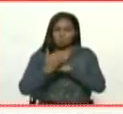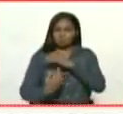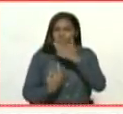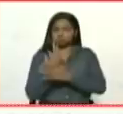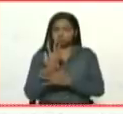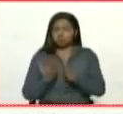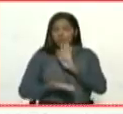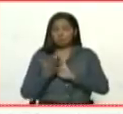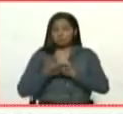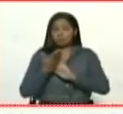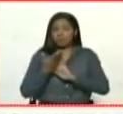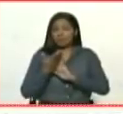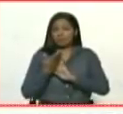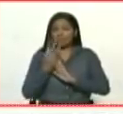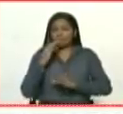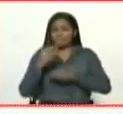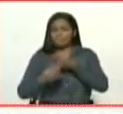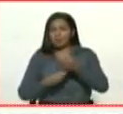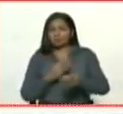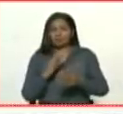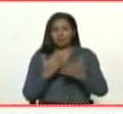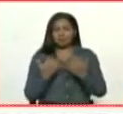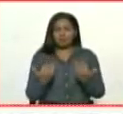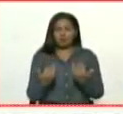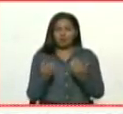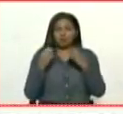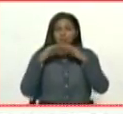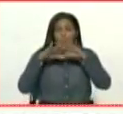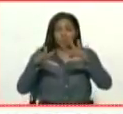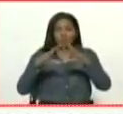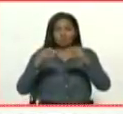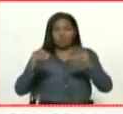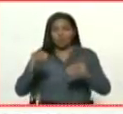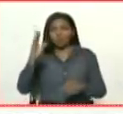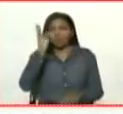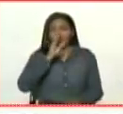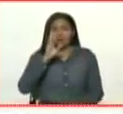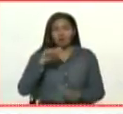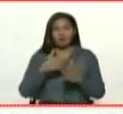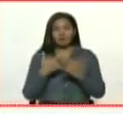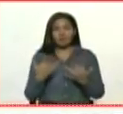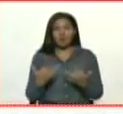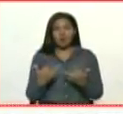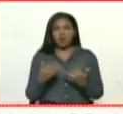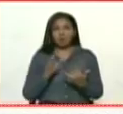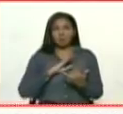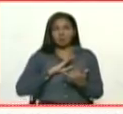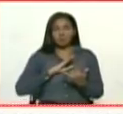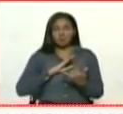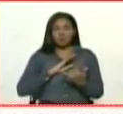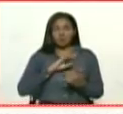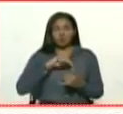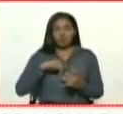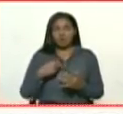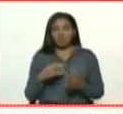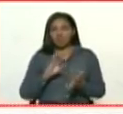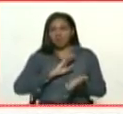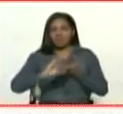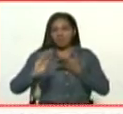fundamental a priorizar para la expansión de la bancarización, de la democratización de los créditos.